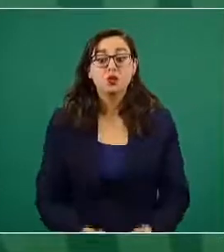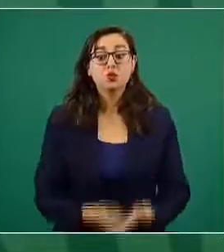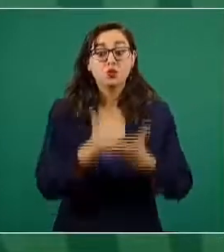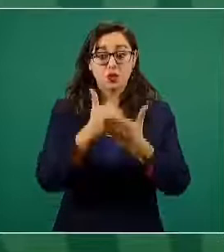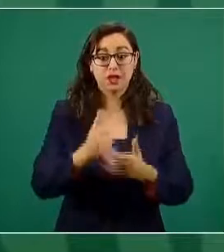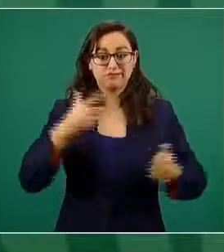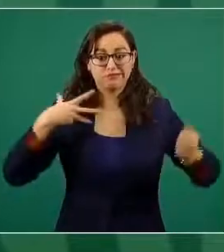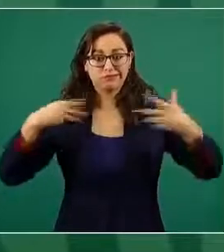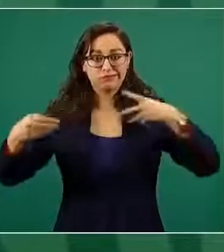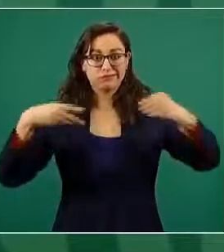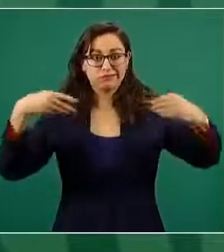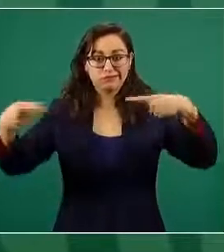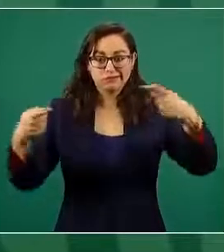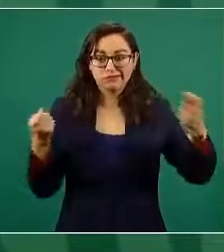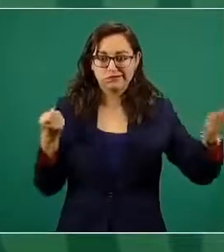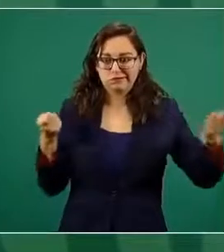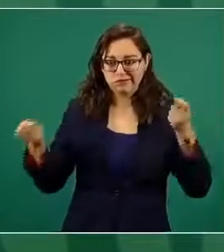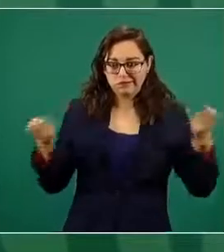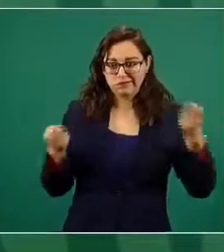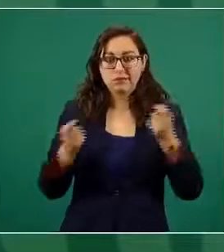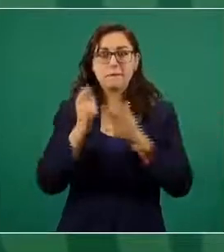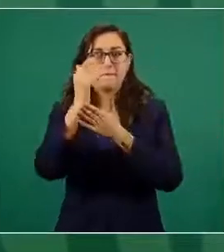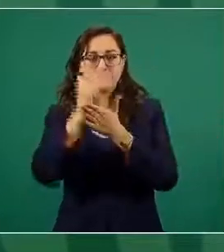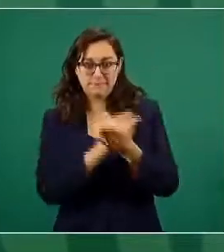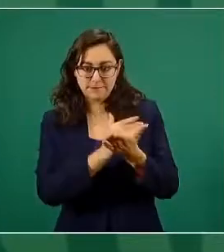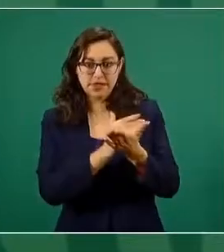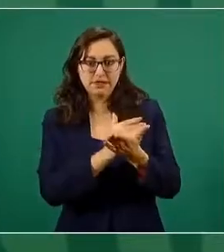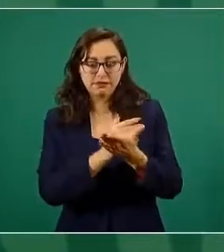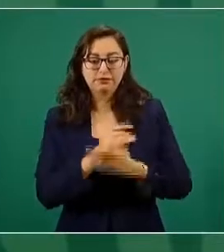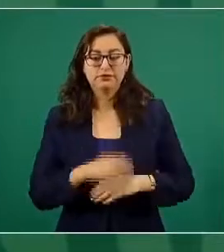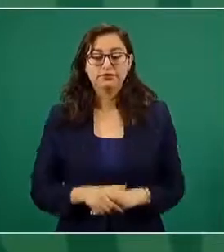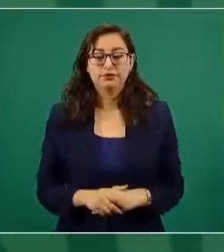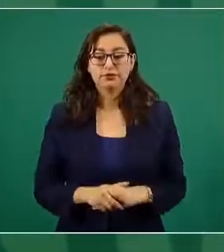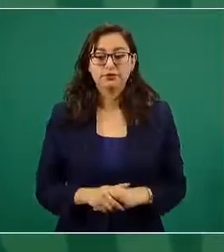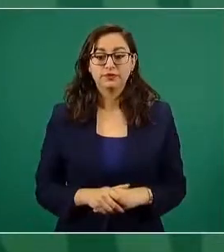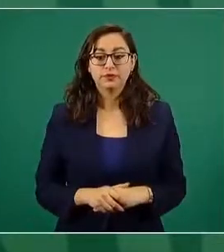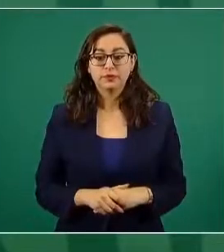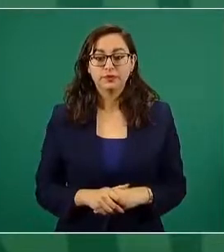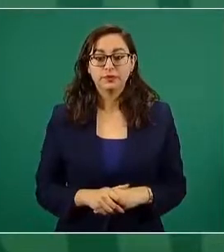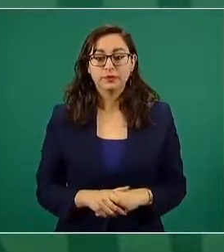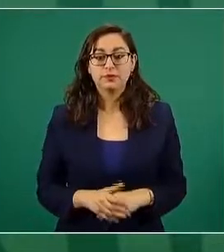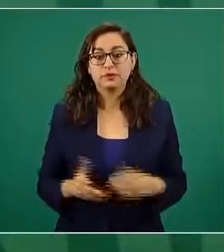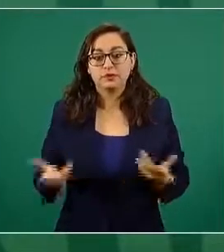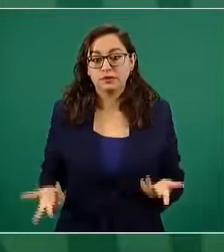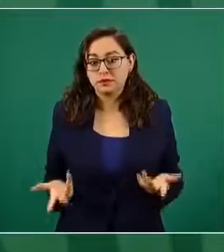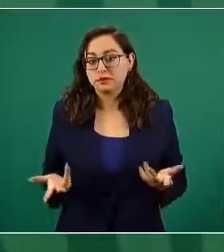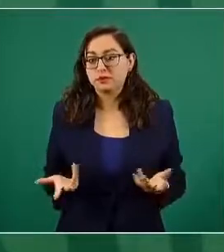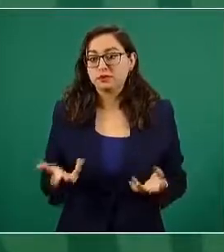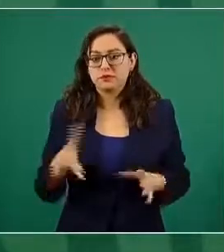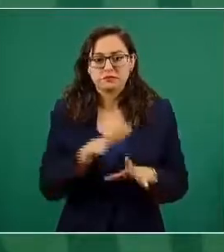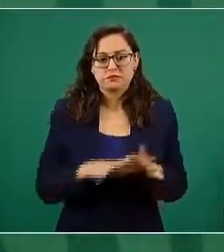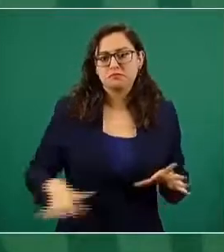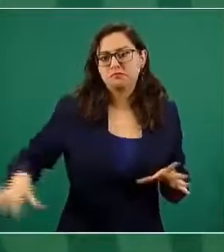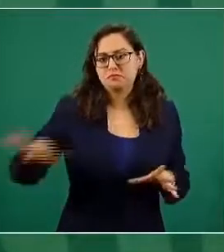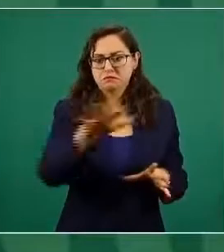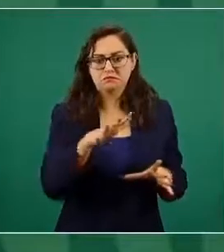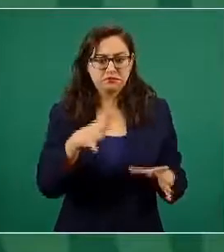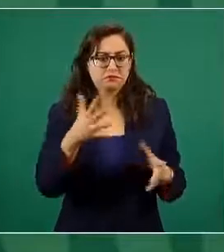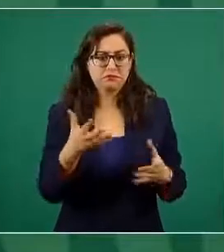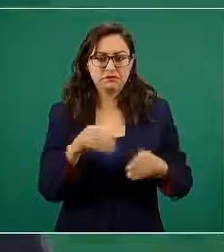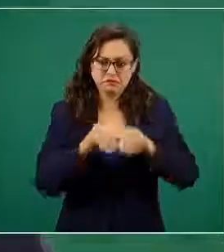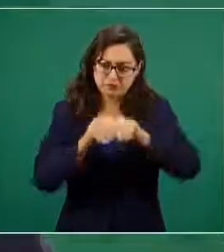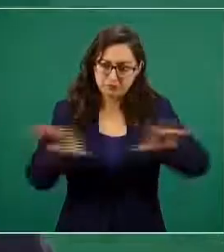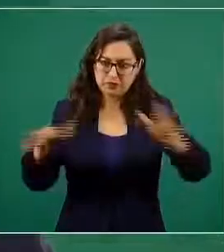controlar la epidemia de manera activa. Las medidas generales de salud pública, conocidas ampliamente